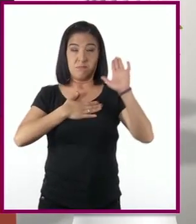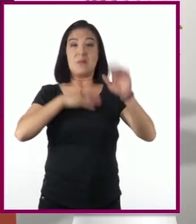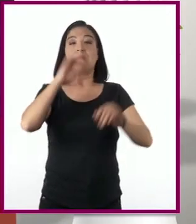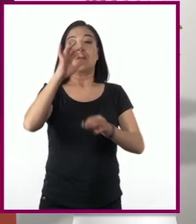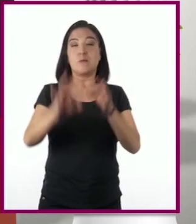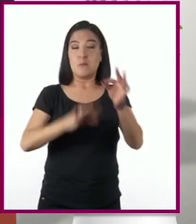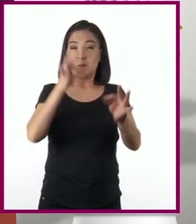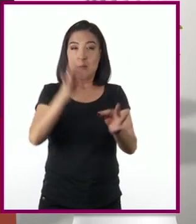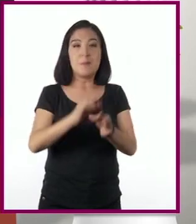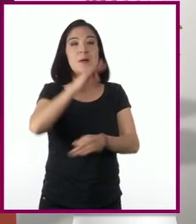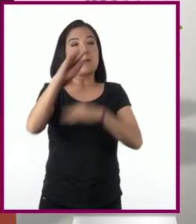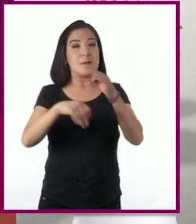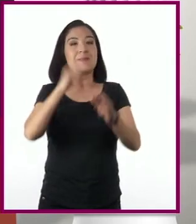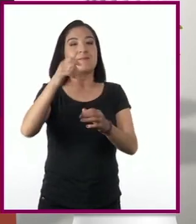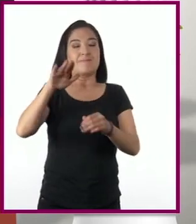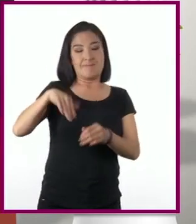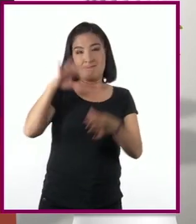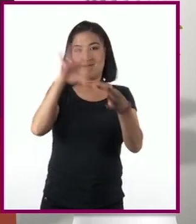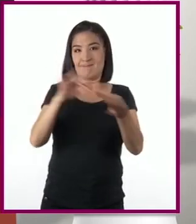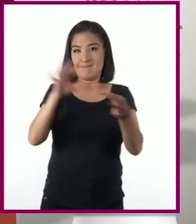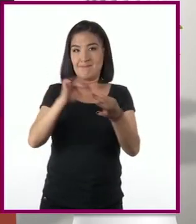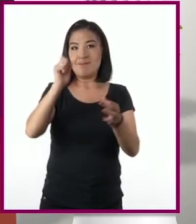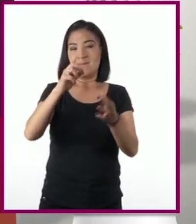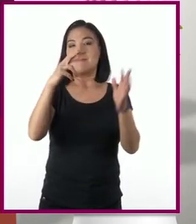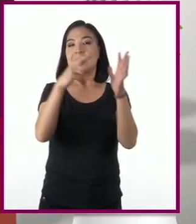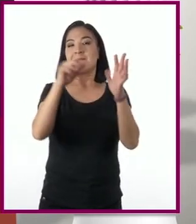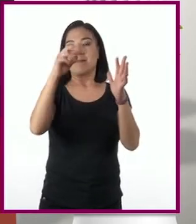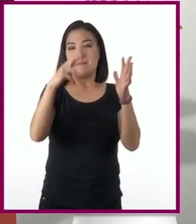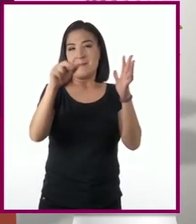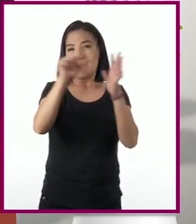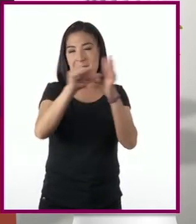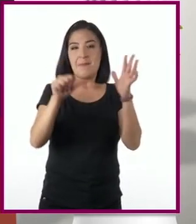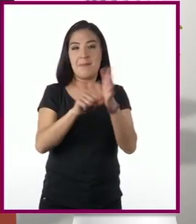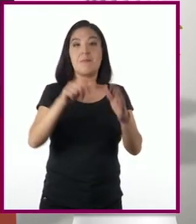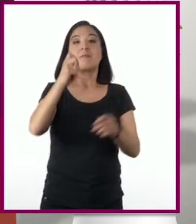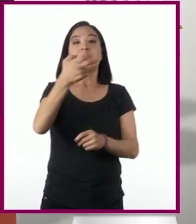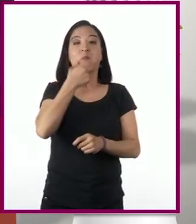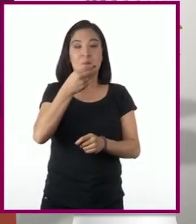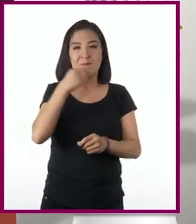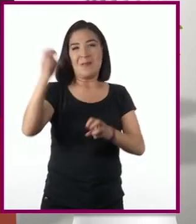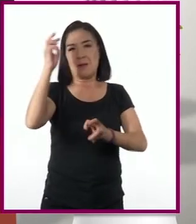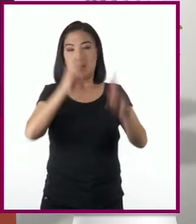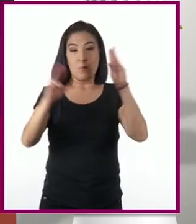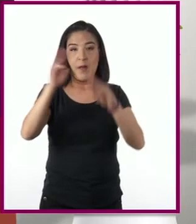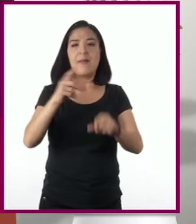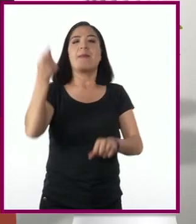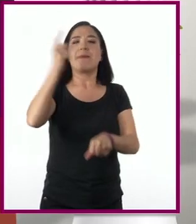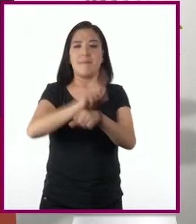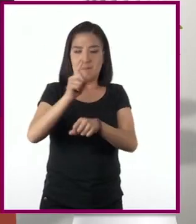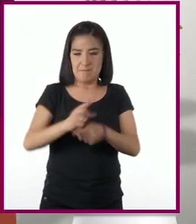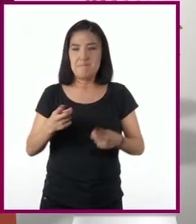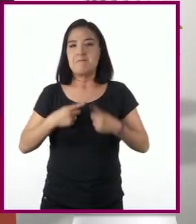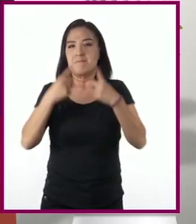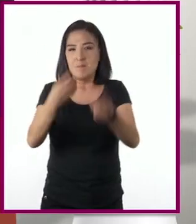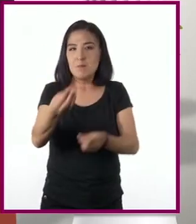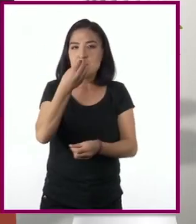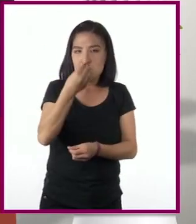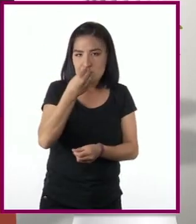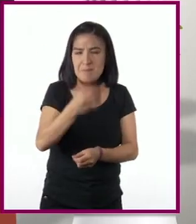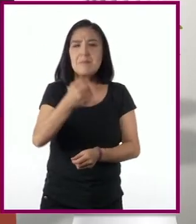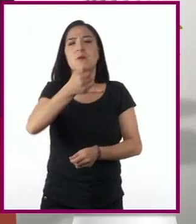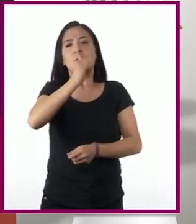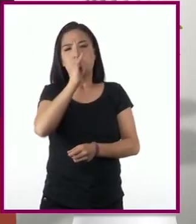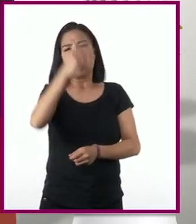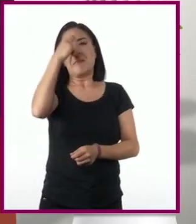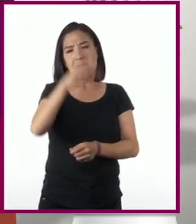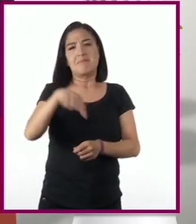cumplir todos los anteriores artículos, el citado hombre montaña dispondrá de un suministro diario de comida y bebida suficiente para